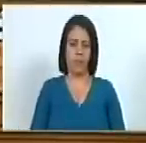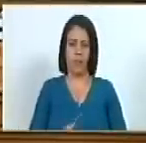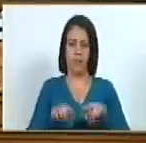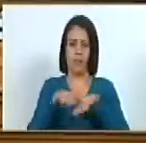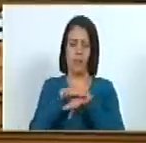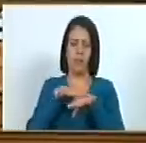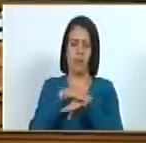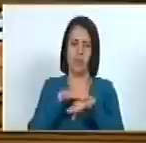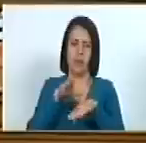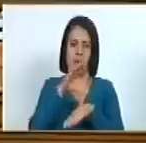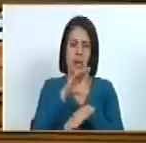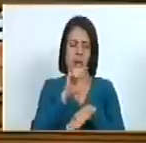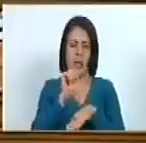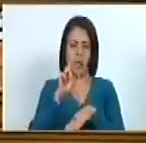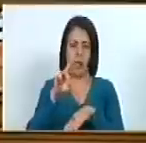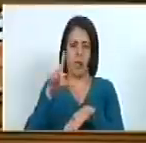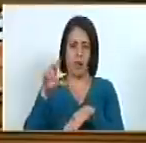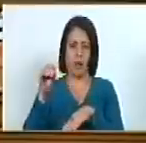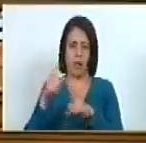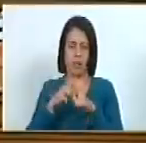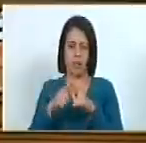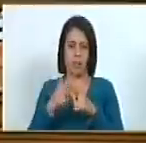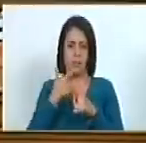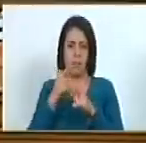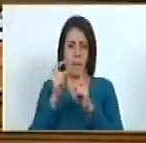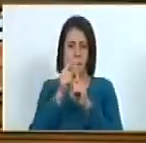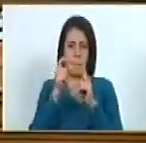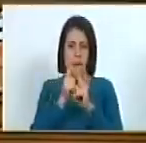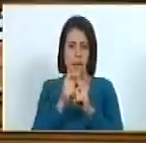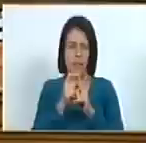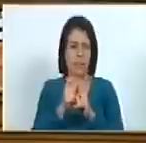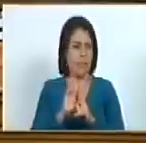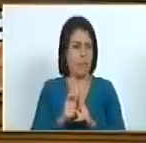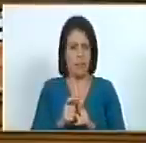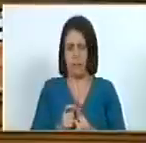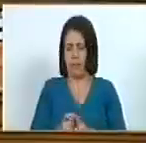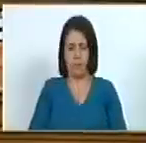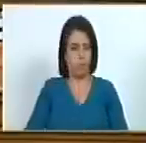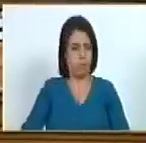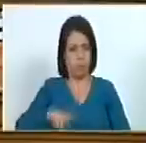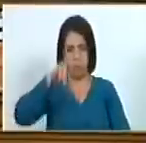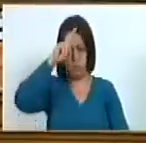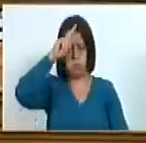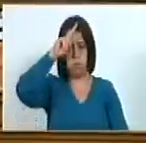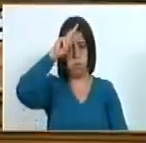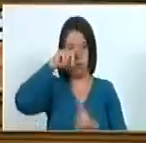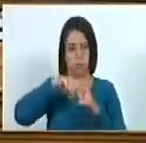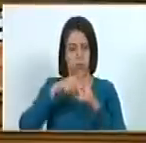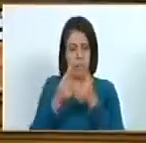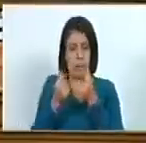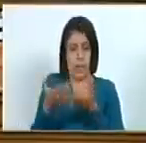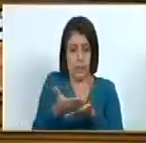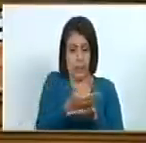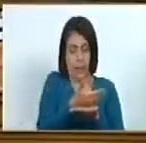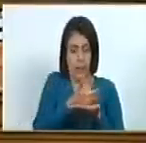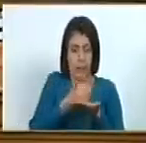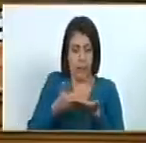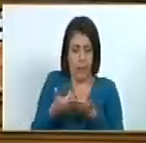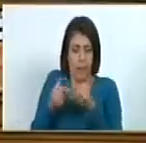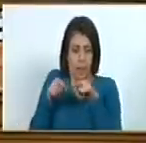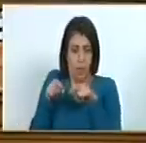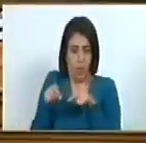Perdóname, Carlos, que utilice el adjetivo, el sustantivo, pero son tan miserables que la plata, que de la